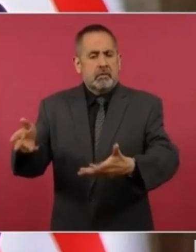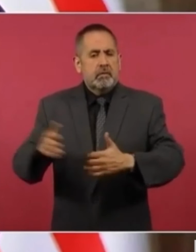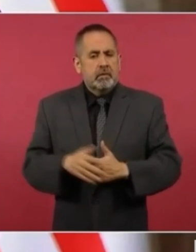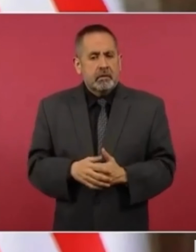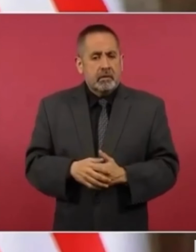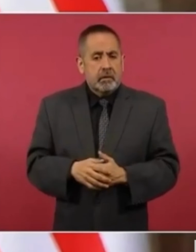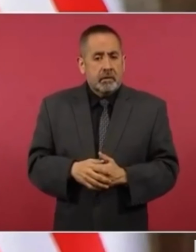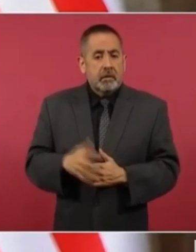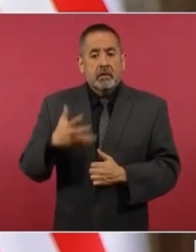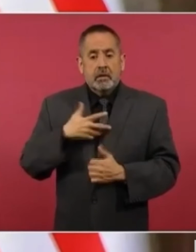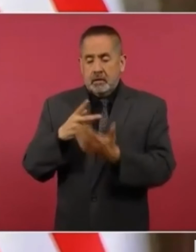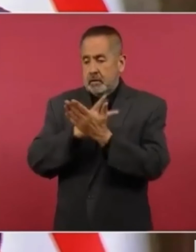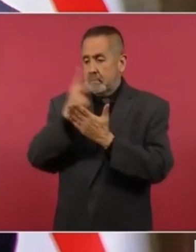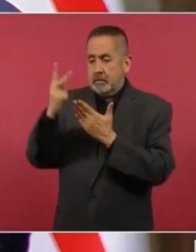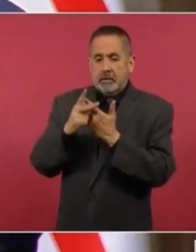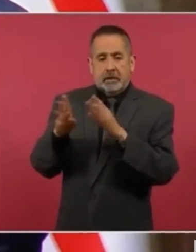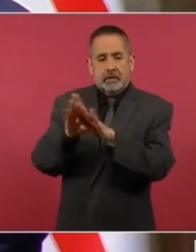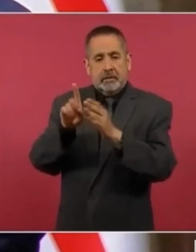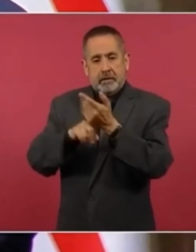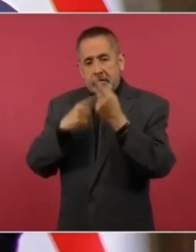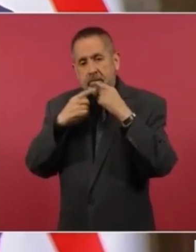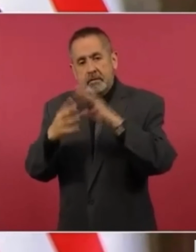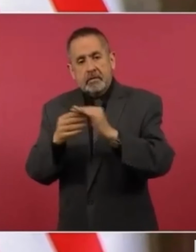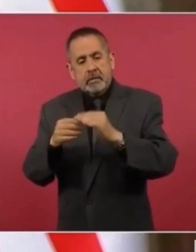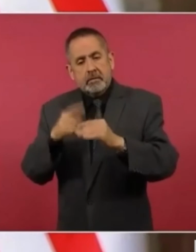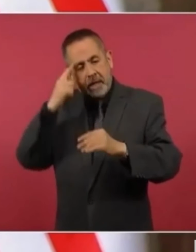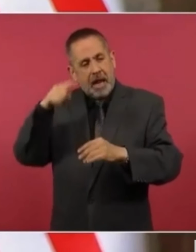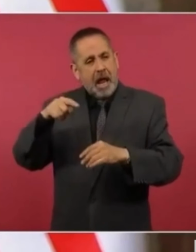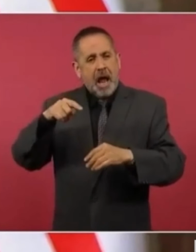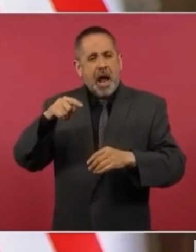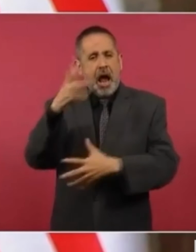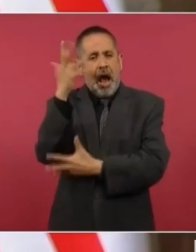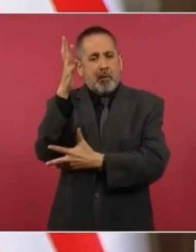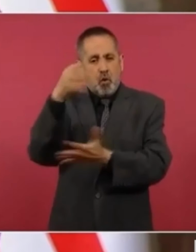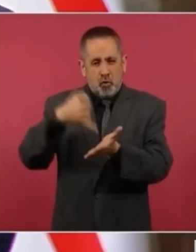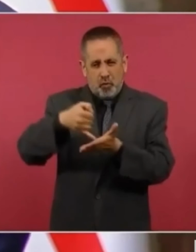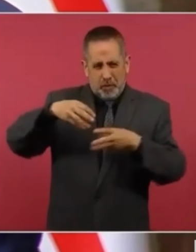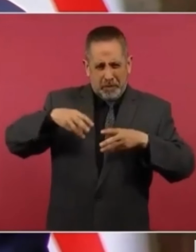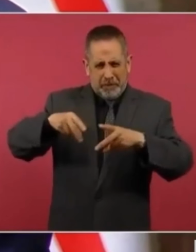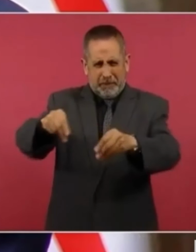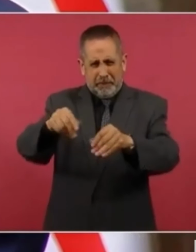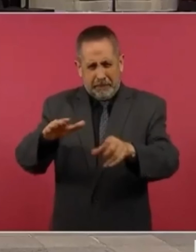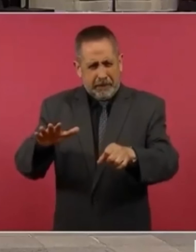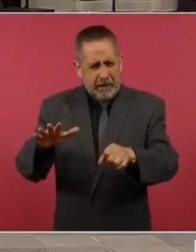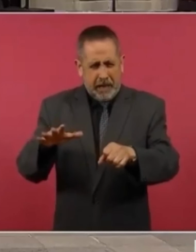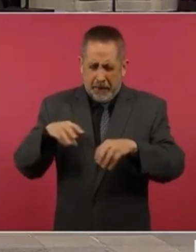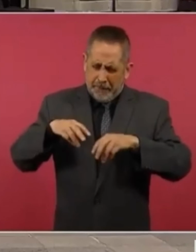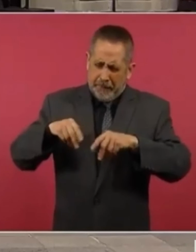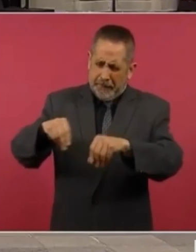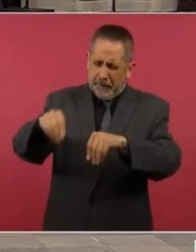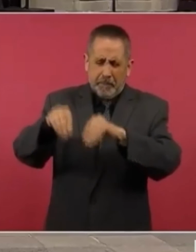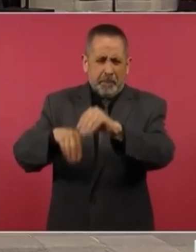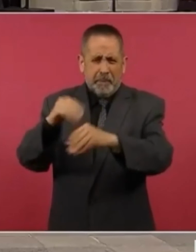Tenemos el programa de reforestación más importante del mundo.